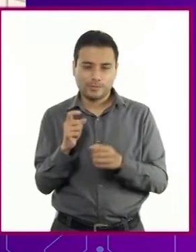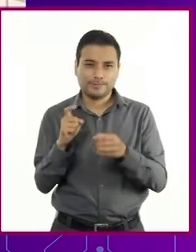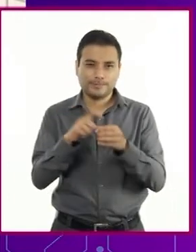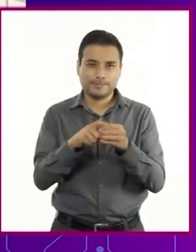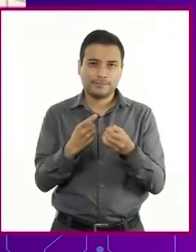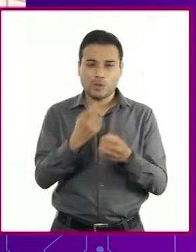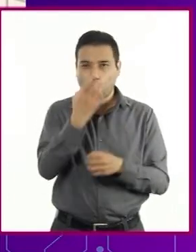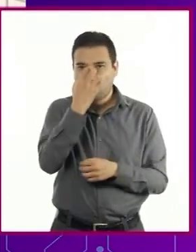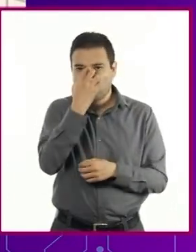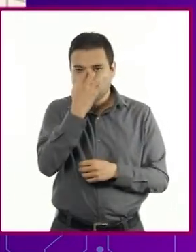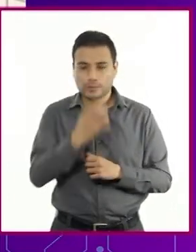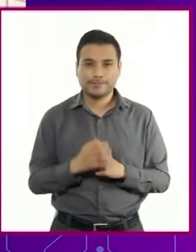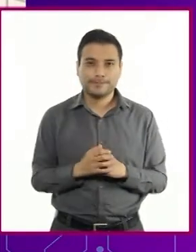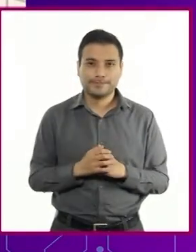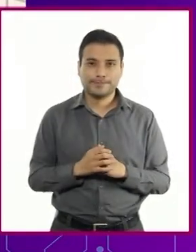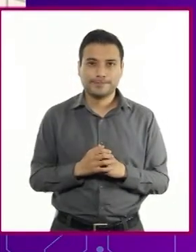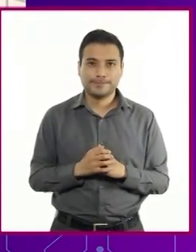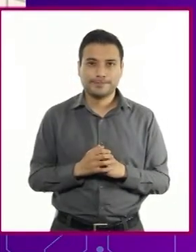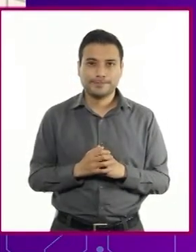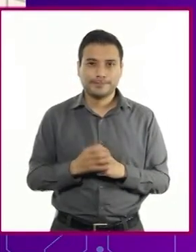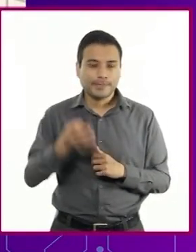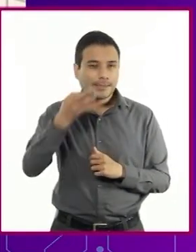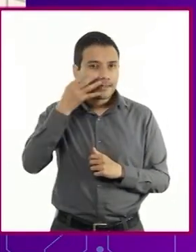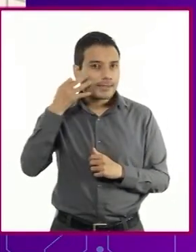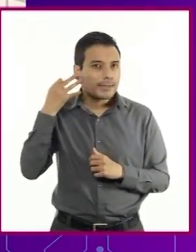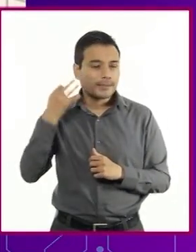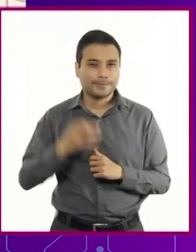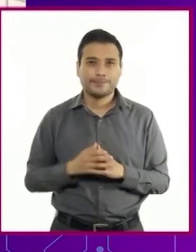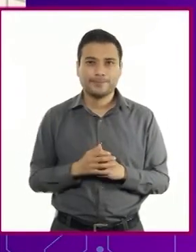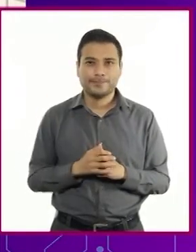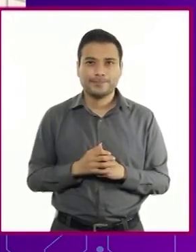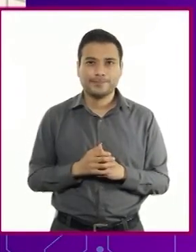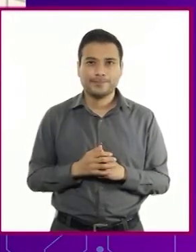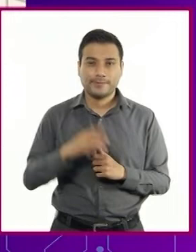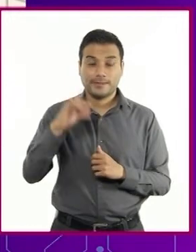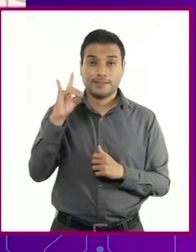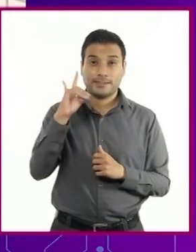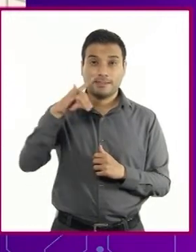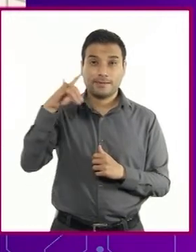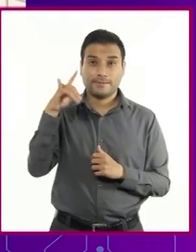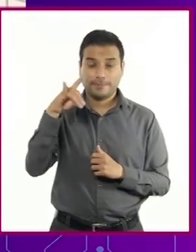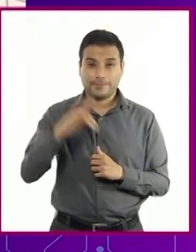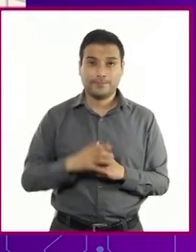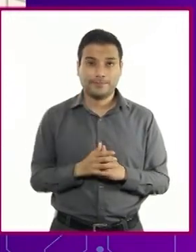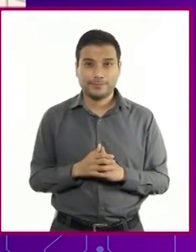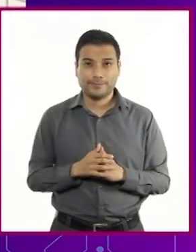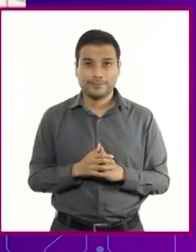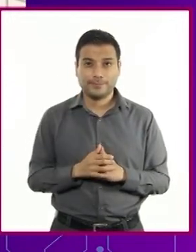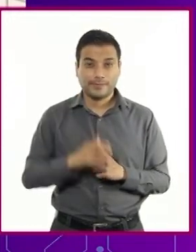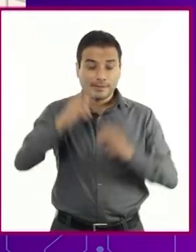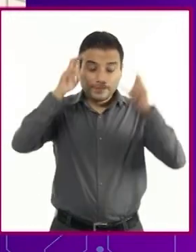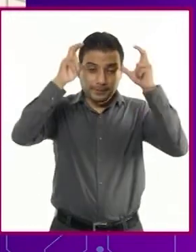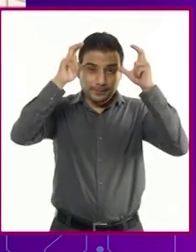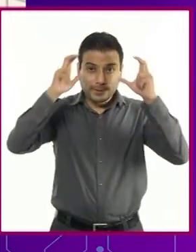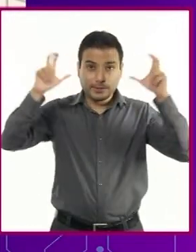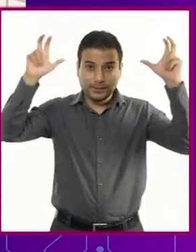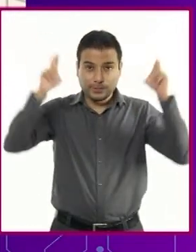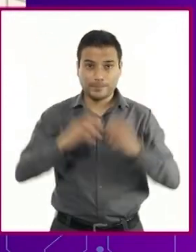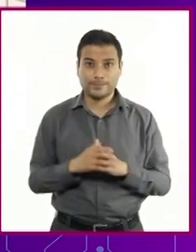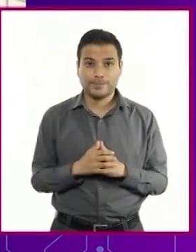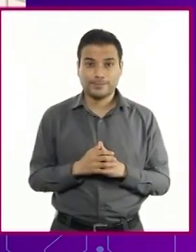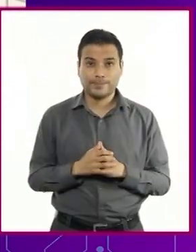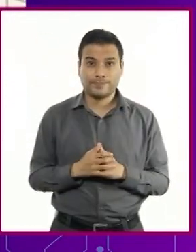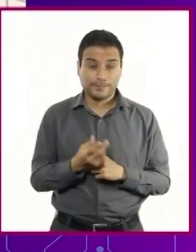el oso, el tigre, la jirafa, el venado,